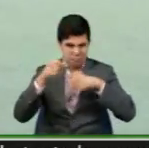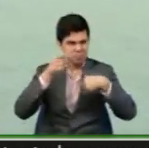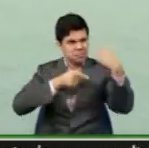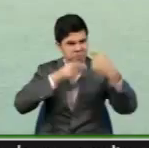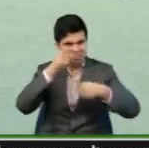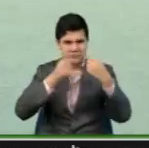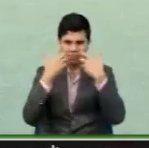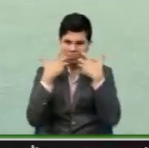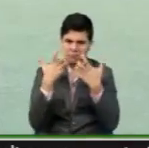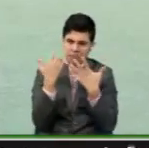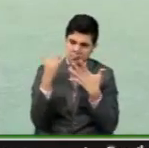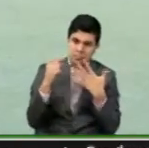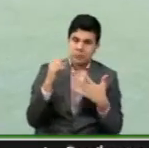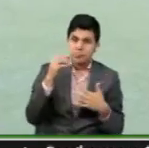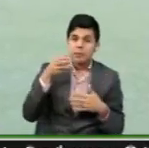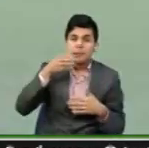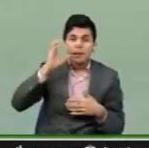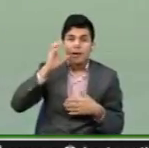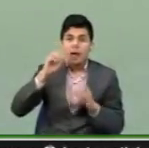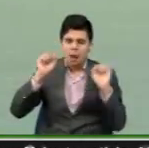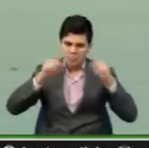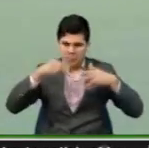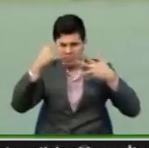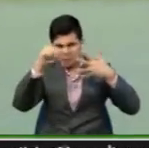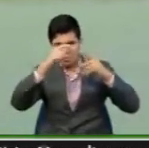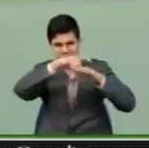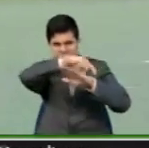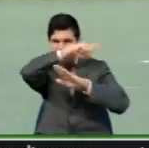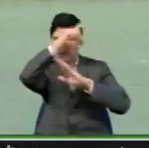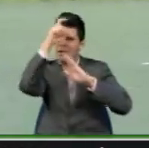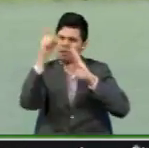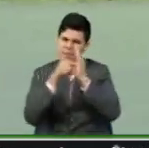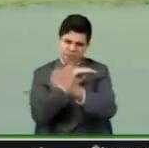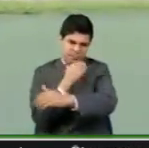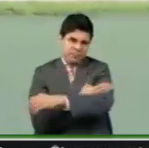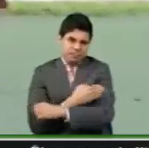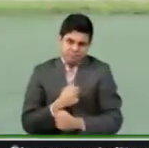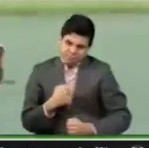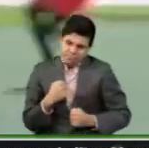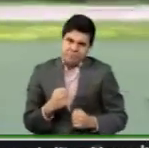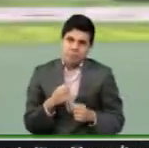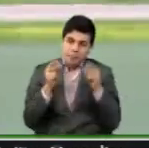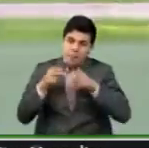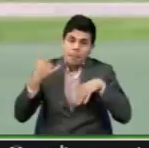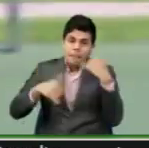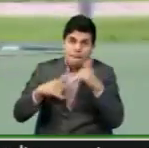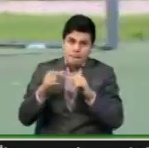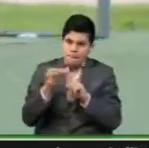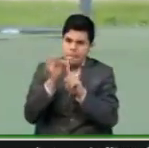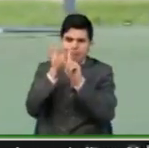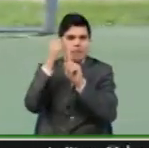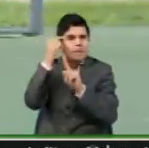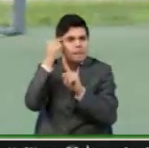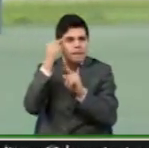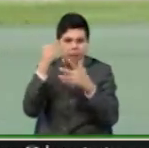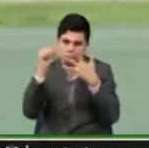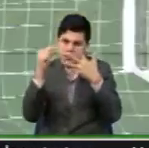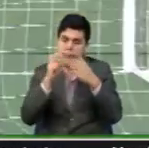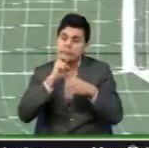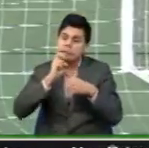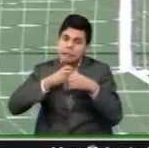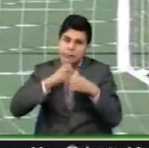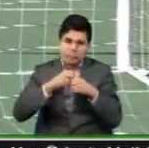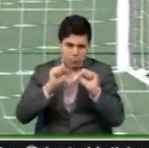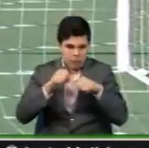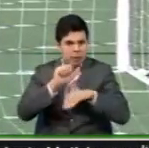división por eso caldas era un buen termómetro para medir su verdadero poderío así lo ven los jugadores quienes aspiran a no ser inferiores al reto de enfrentar un